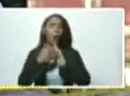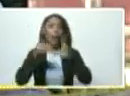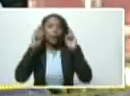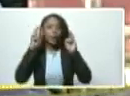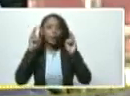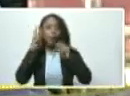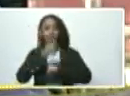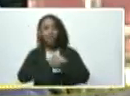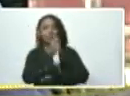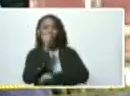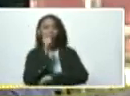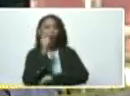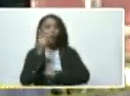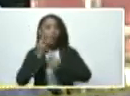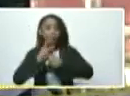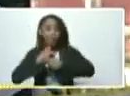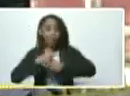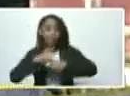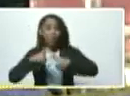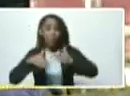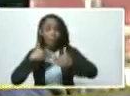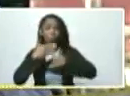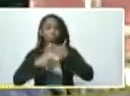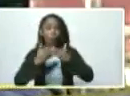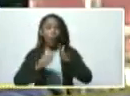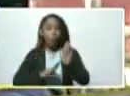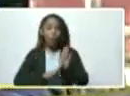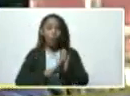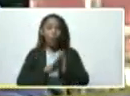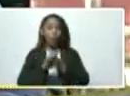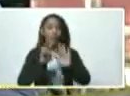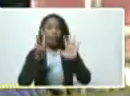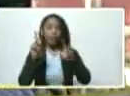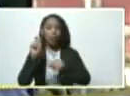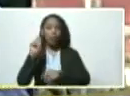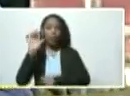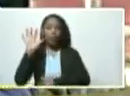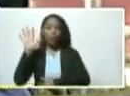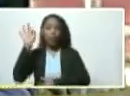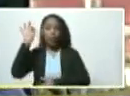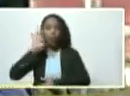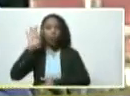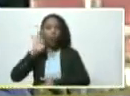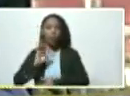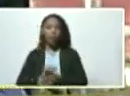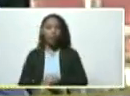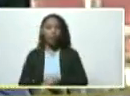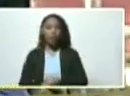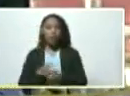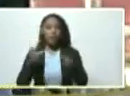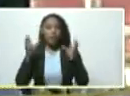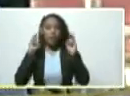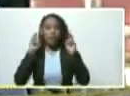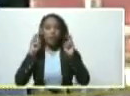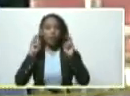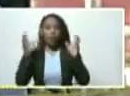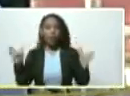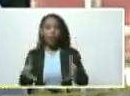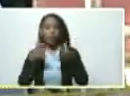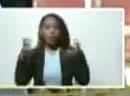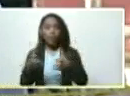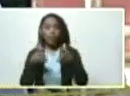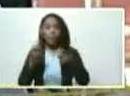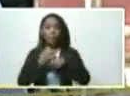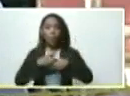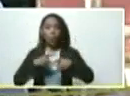pecuario, ha habido un crecimiento cercano al 7.5%. Y en el sector vegetal ha habido un